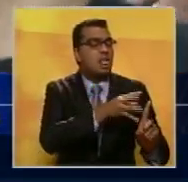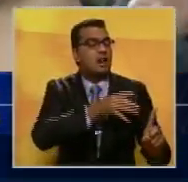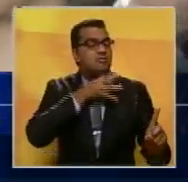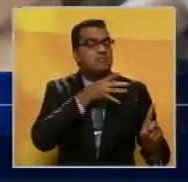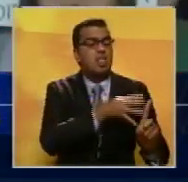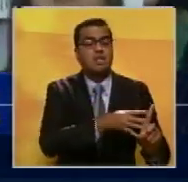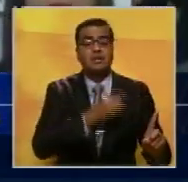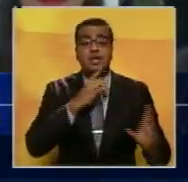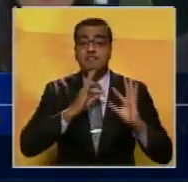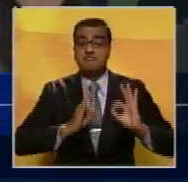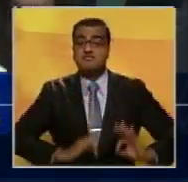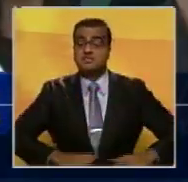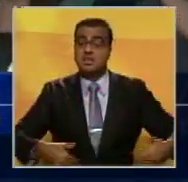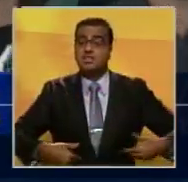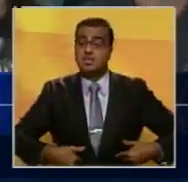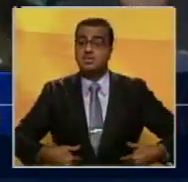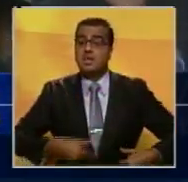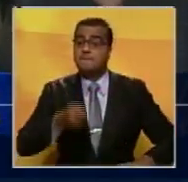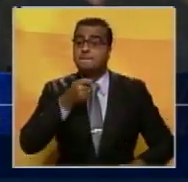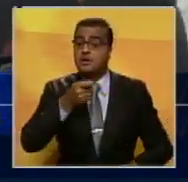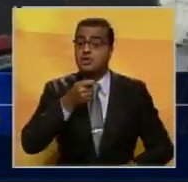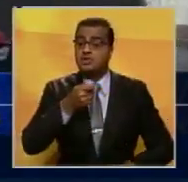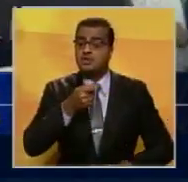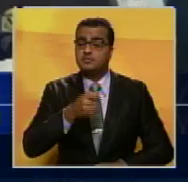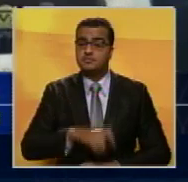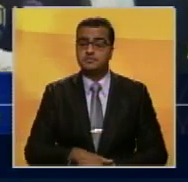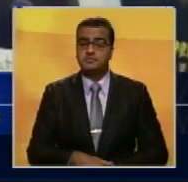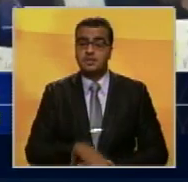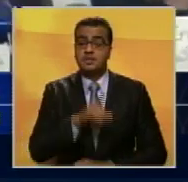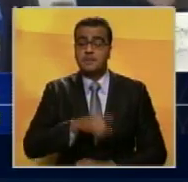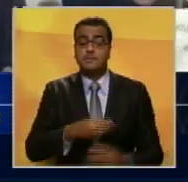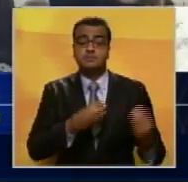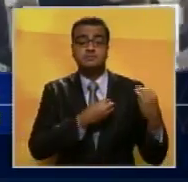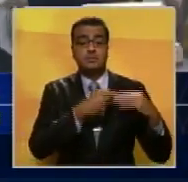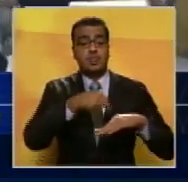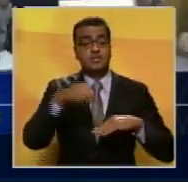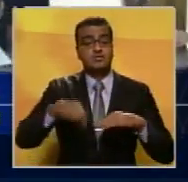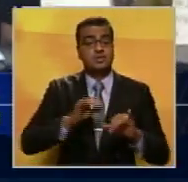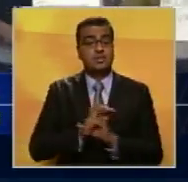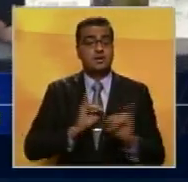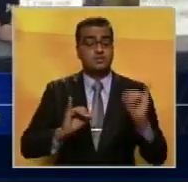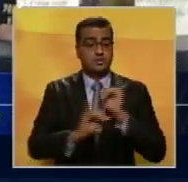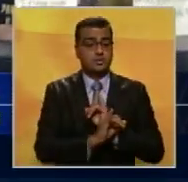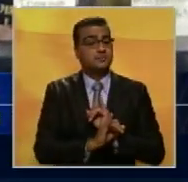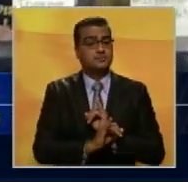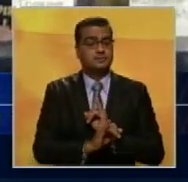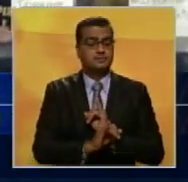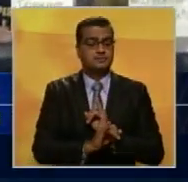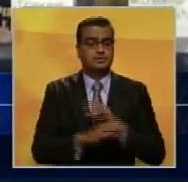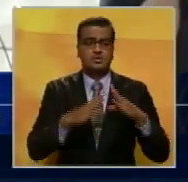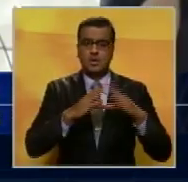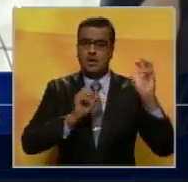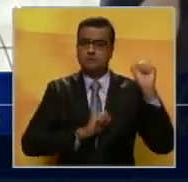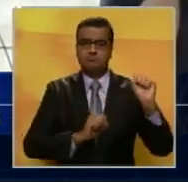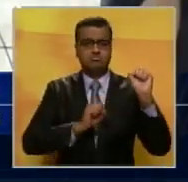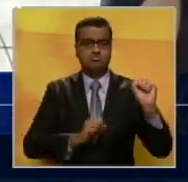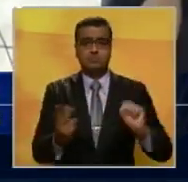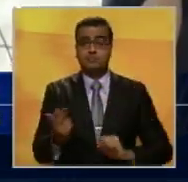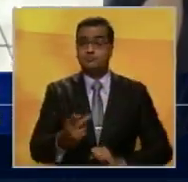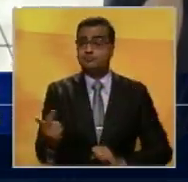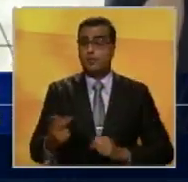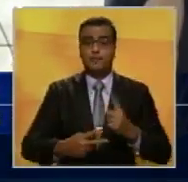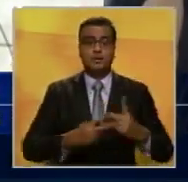agresiones físicas a periodistas de medios regionales y corresponsales nacionales e internacionales durante protestas de ambas